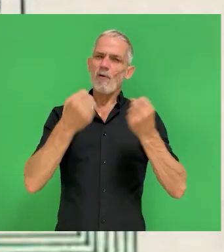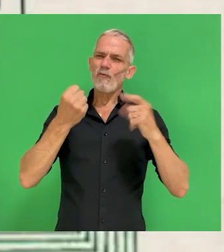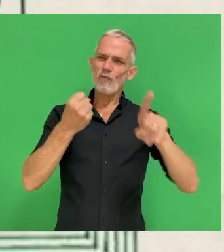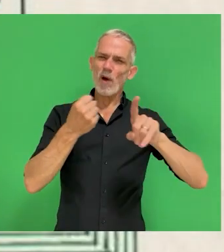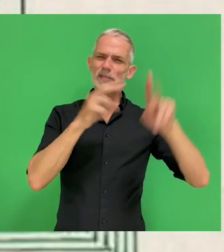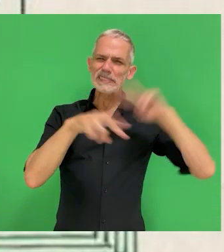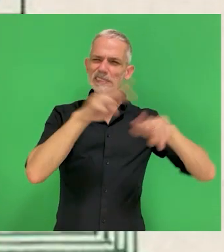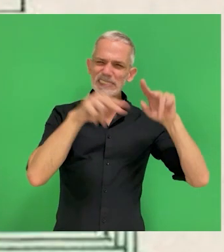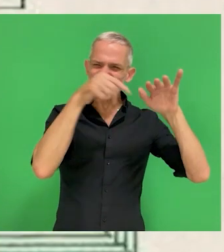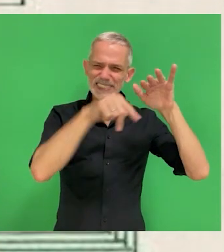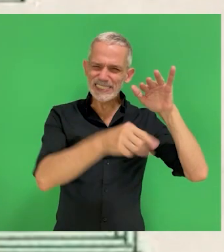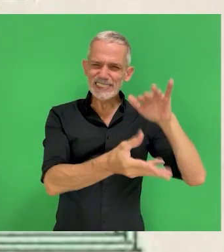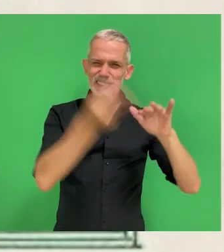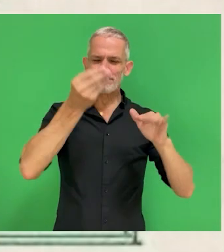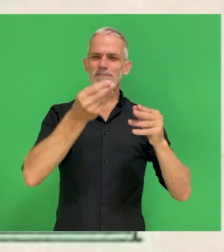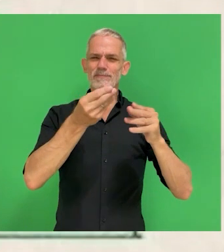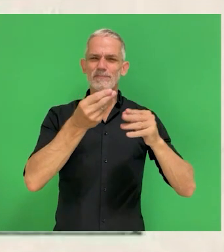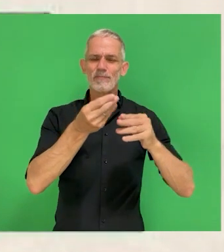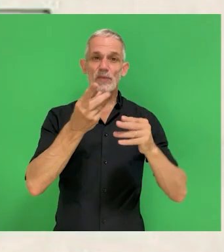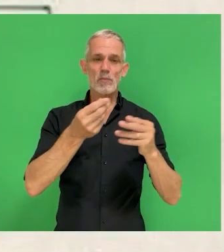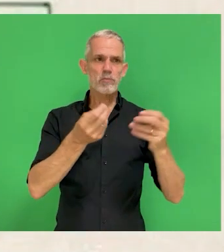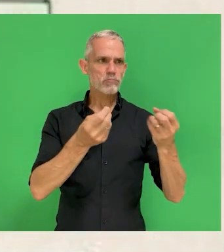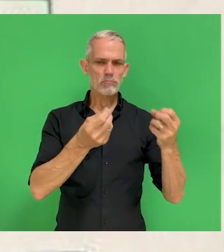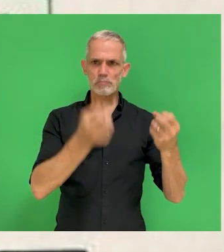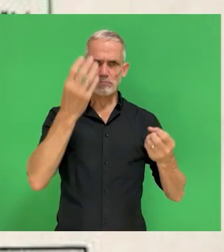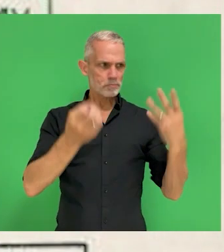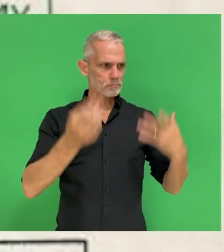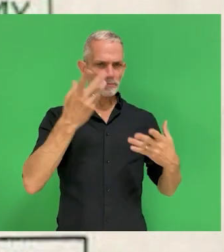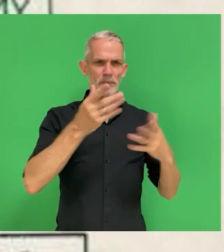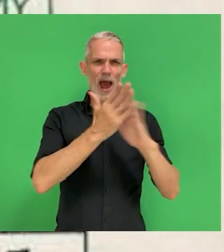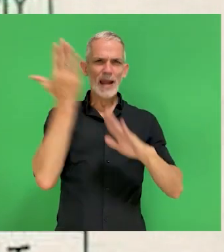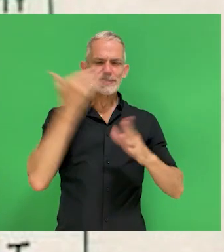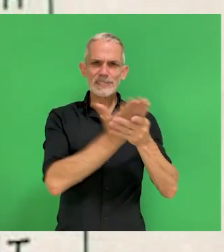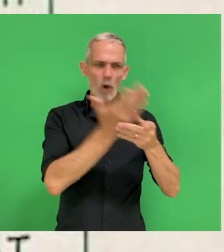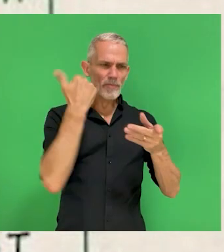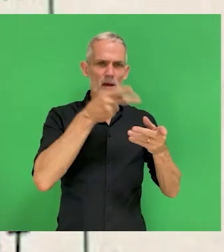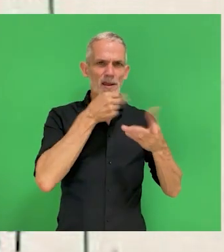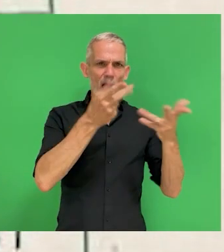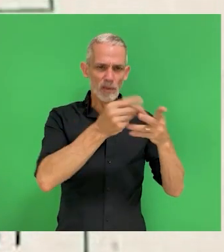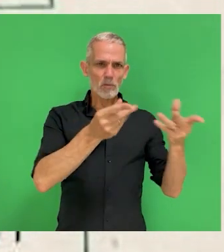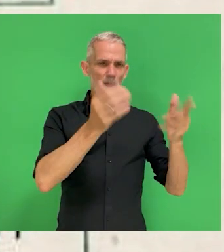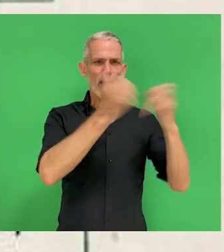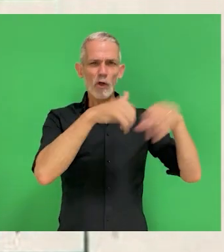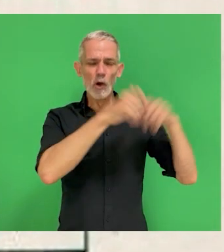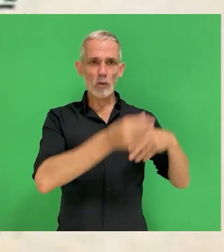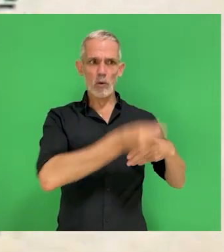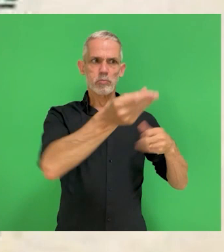¿no? De golpe empezaron a aparecer archivos y se los empezó como